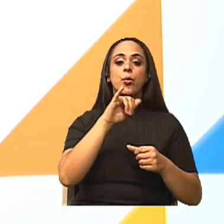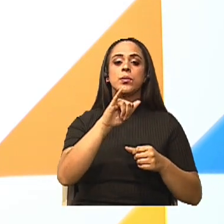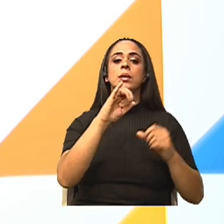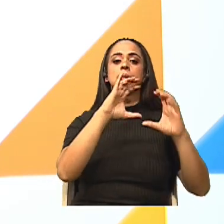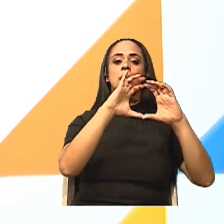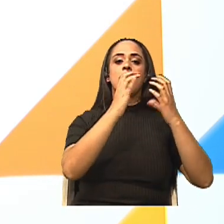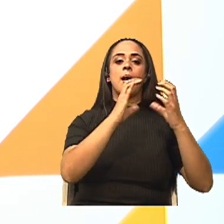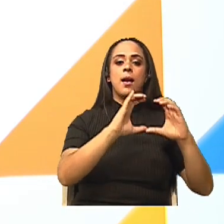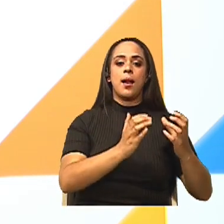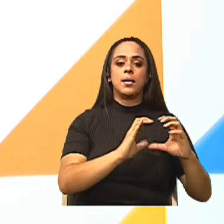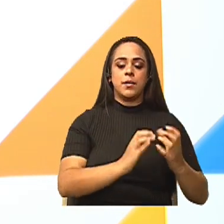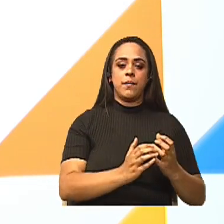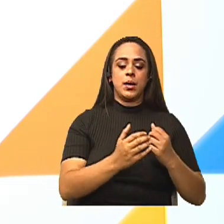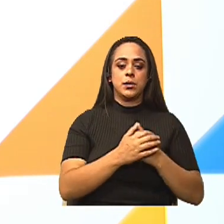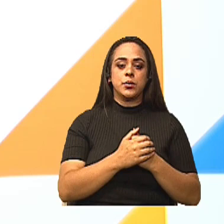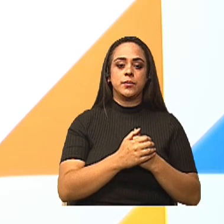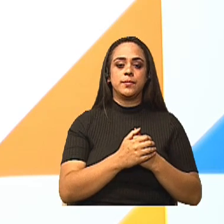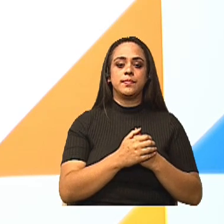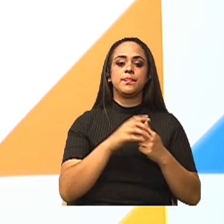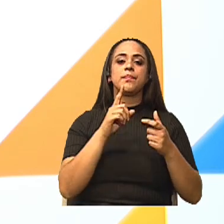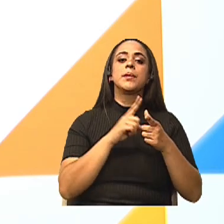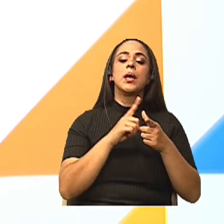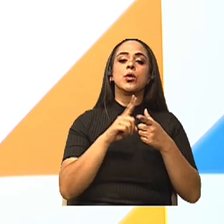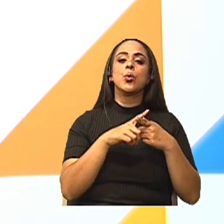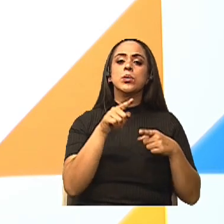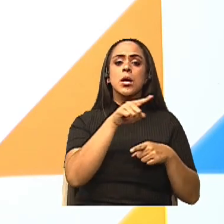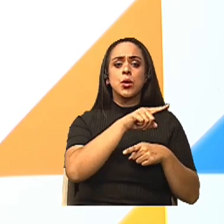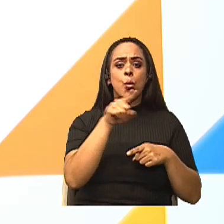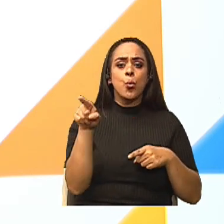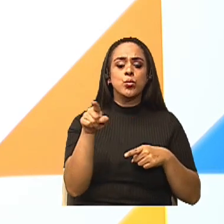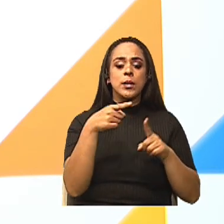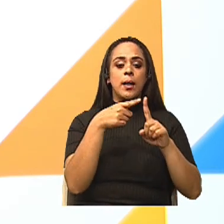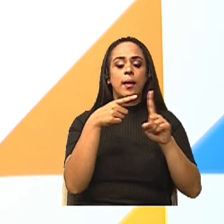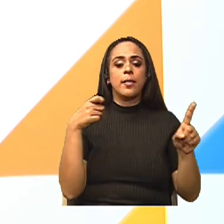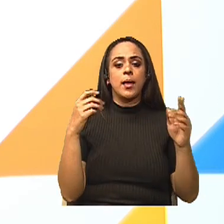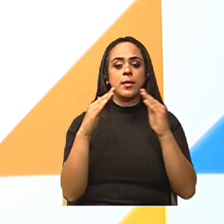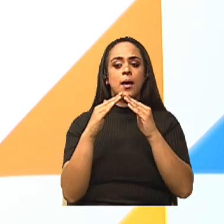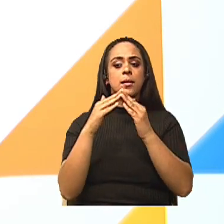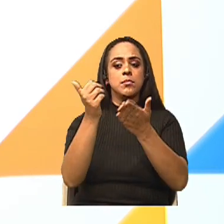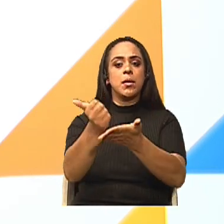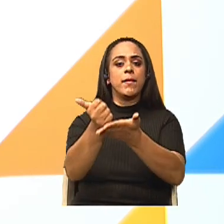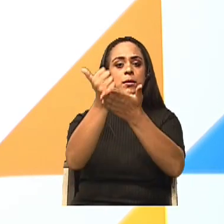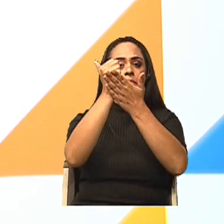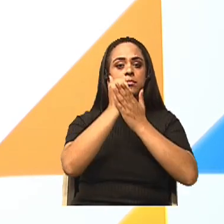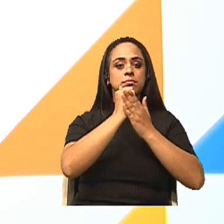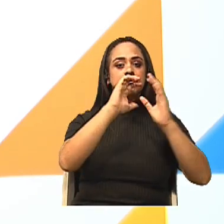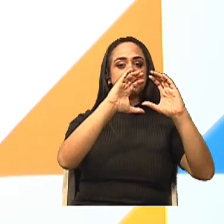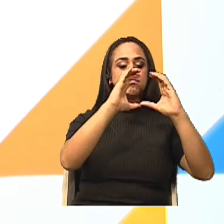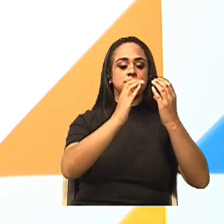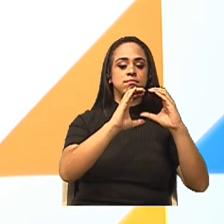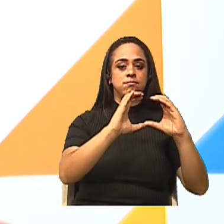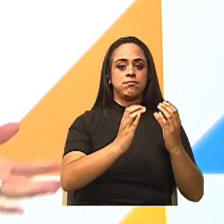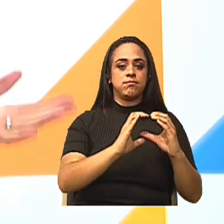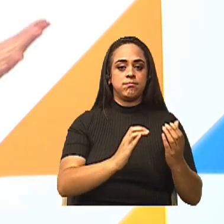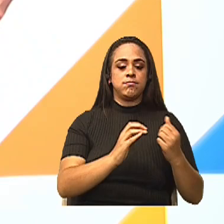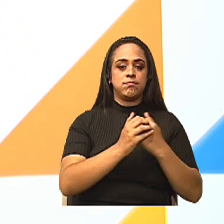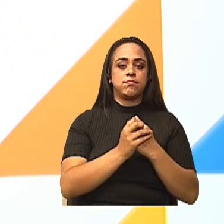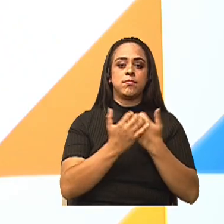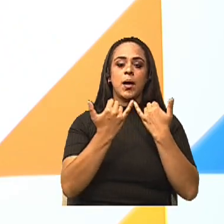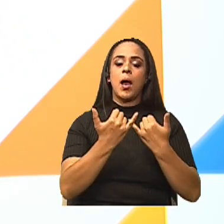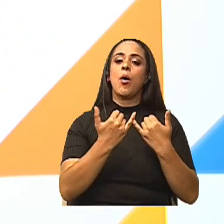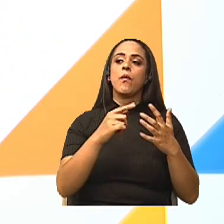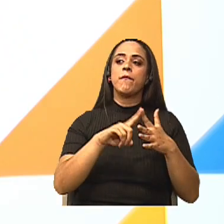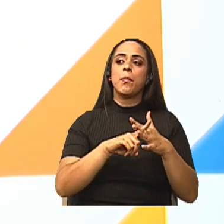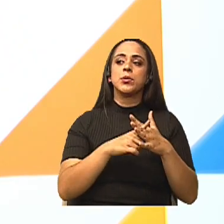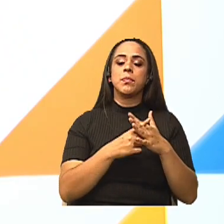clasificación. Entonces, ustedes allá en casa me van a ir ayudando a clasificar. Entonces, vamos a comenzar